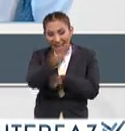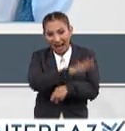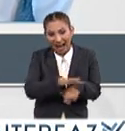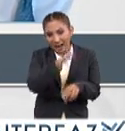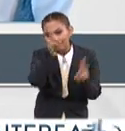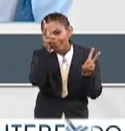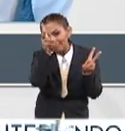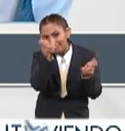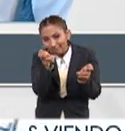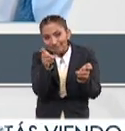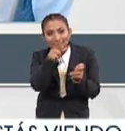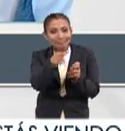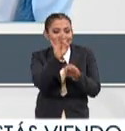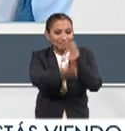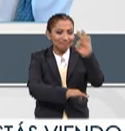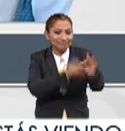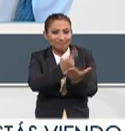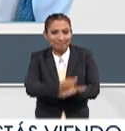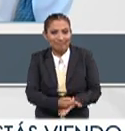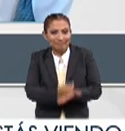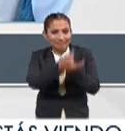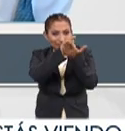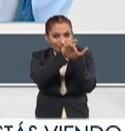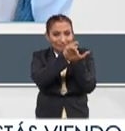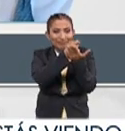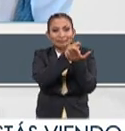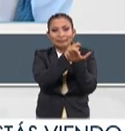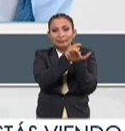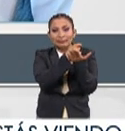de lo que viene siendo el tratamiento de terapia